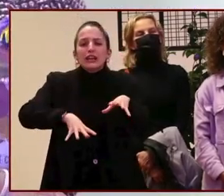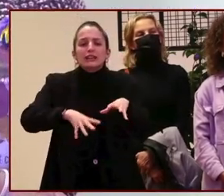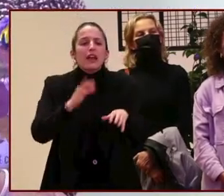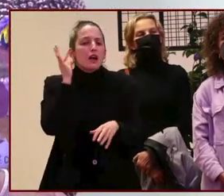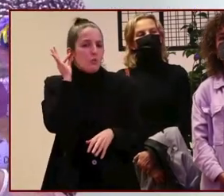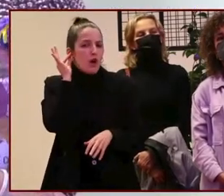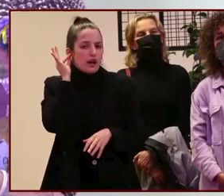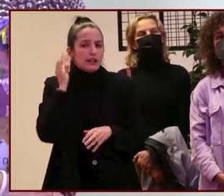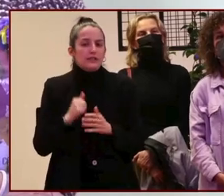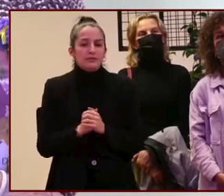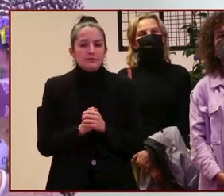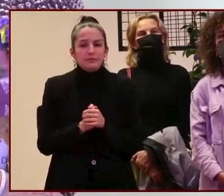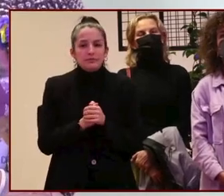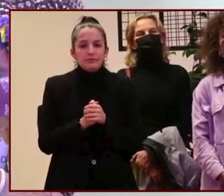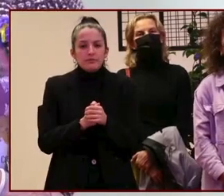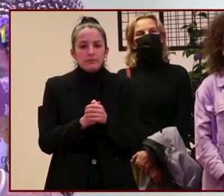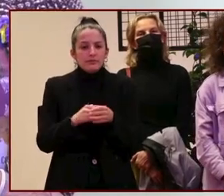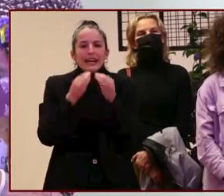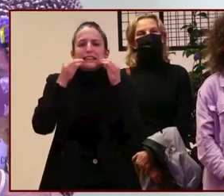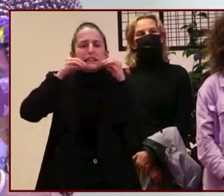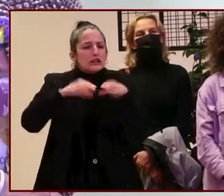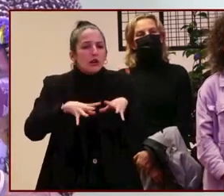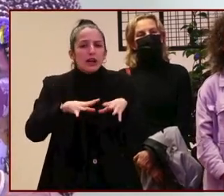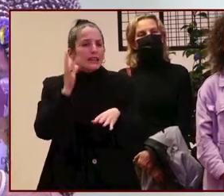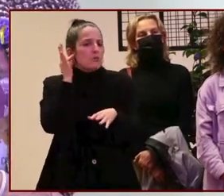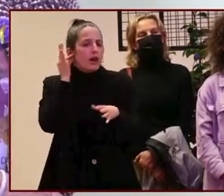mujeres de todas las mujeres